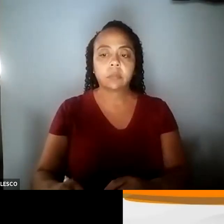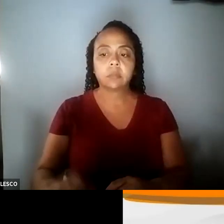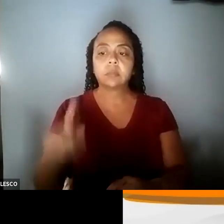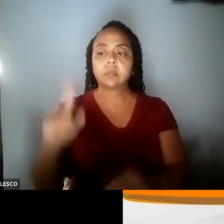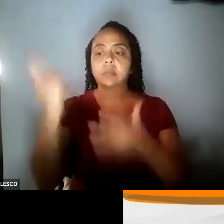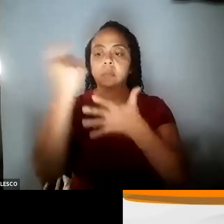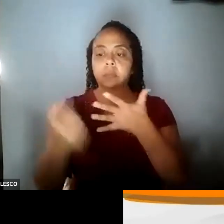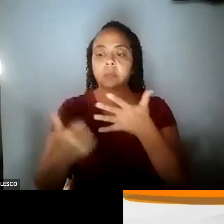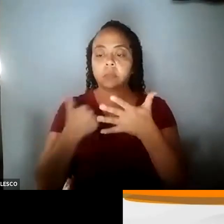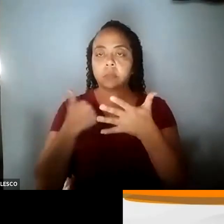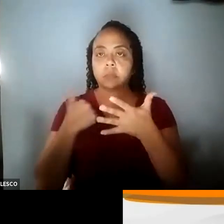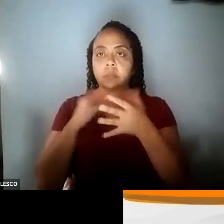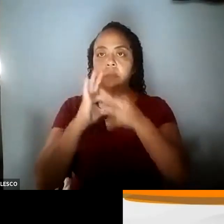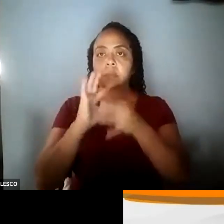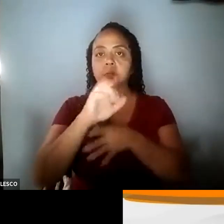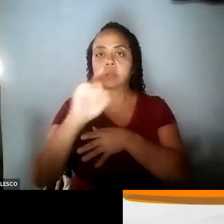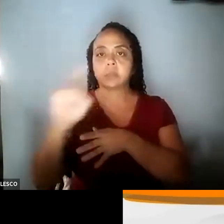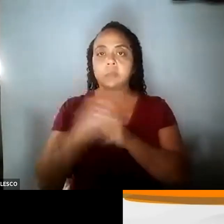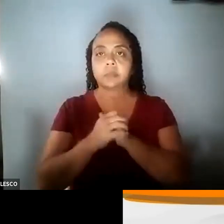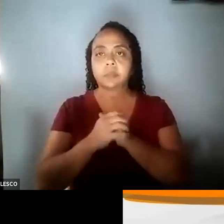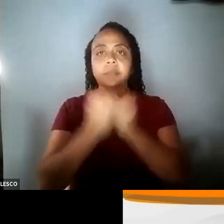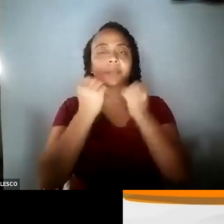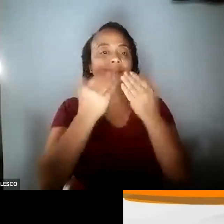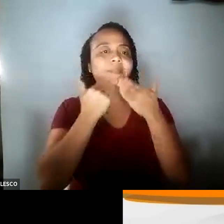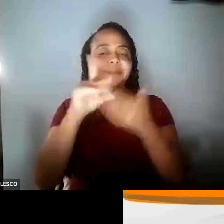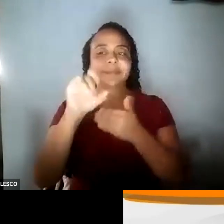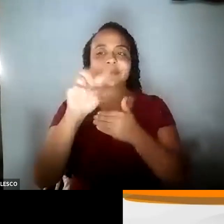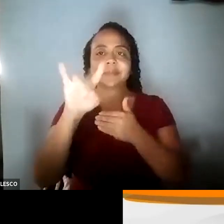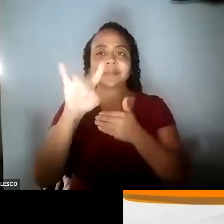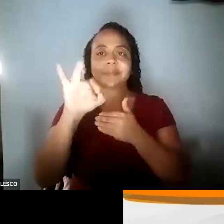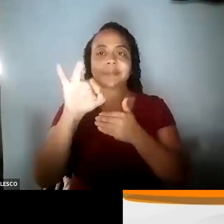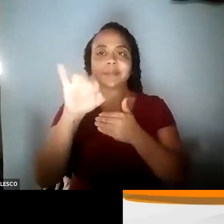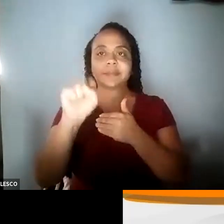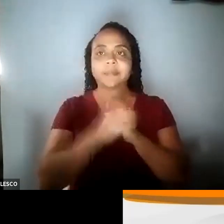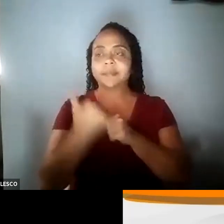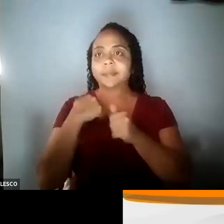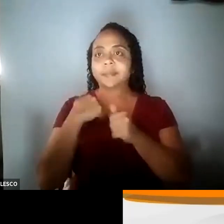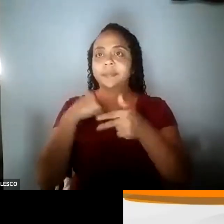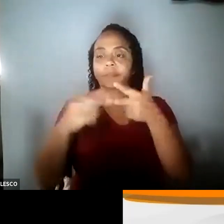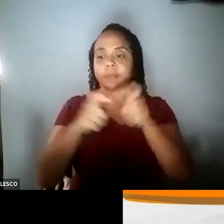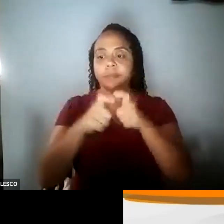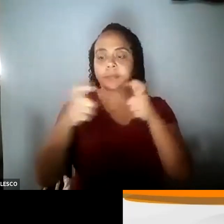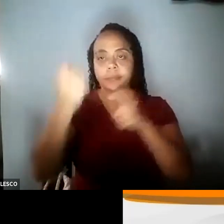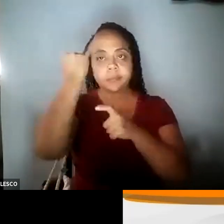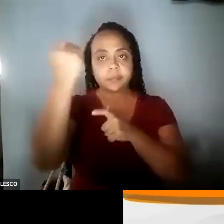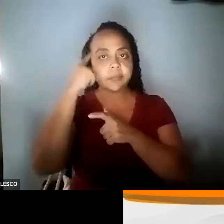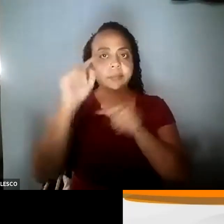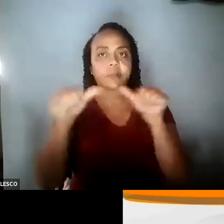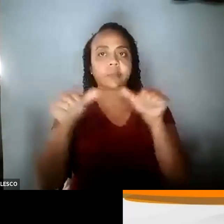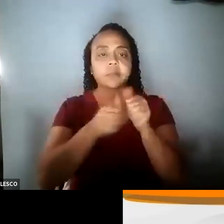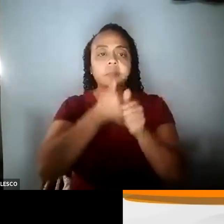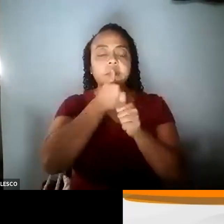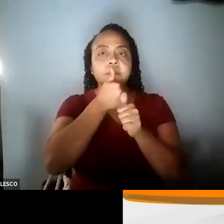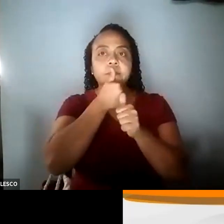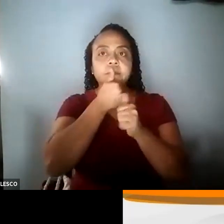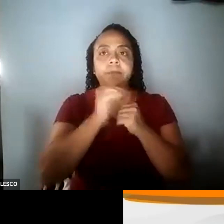en base a tu pregunta muchísimas gracias davis nos quedamos con tres grandes ideas por parte del sector privado que son